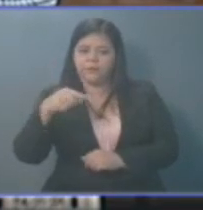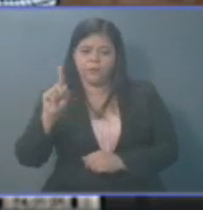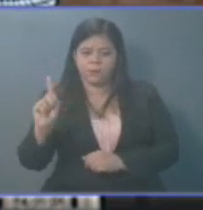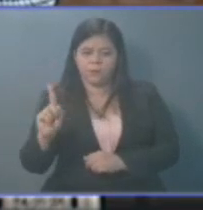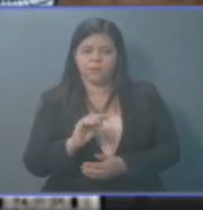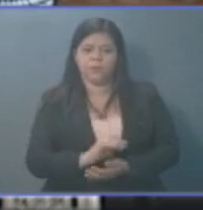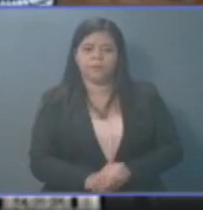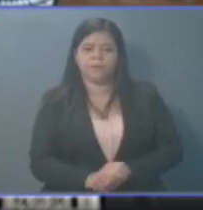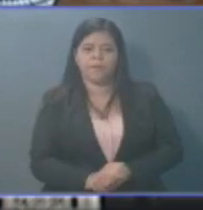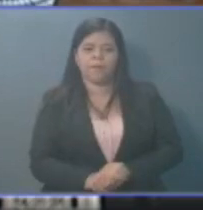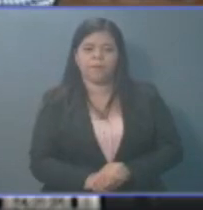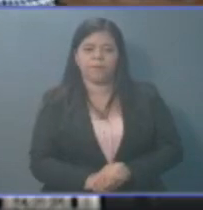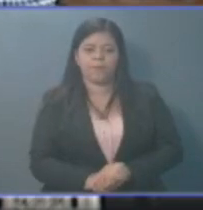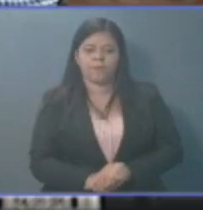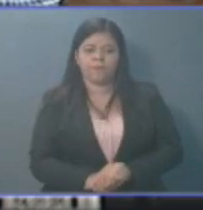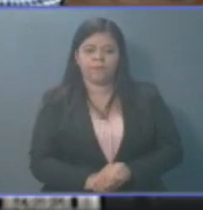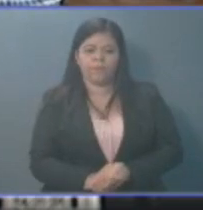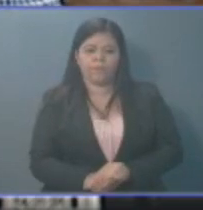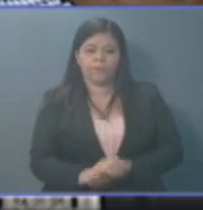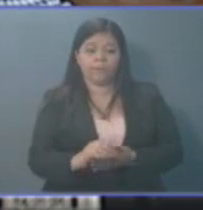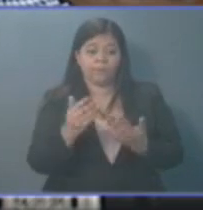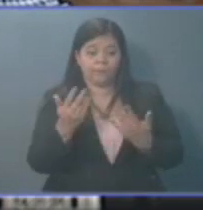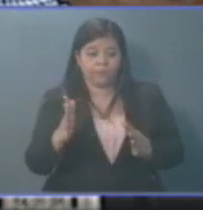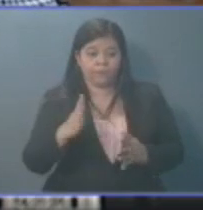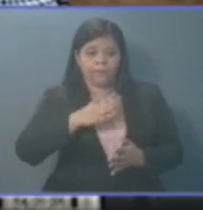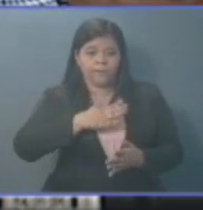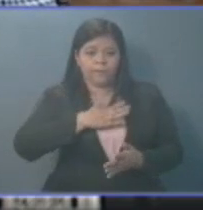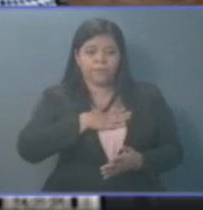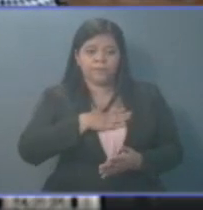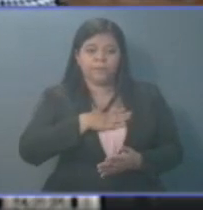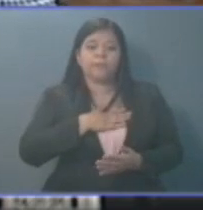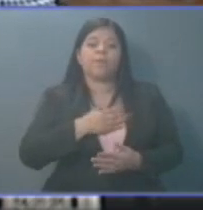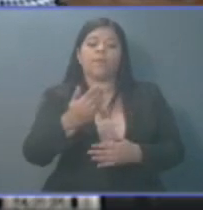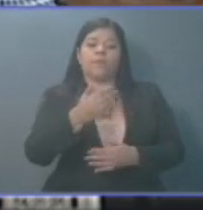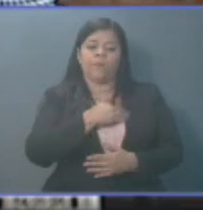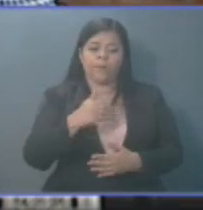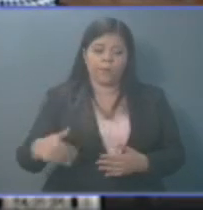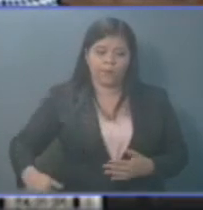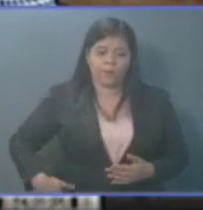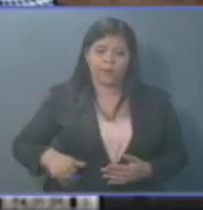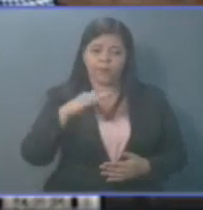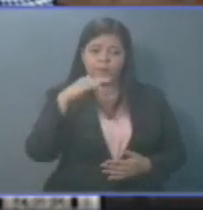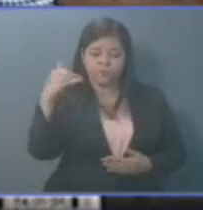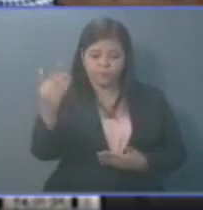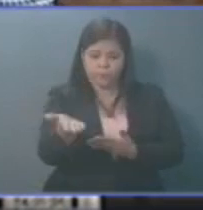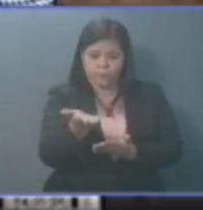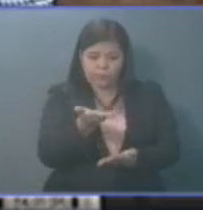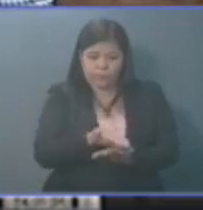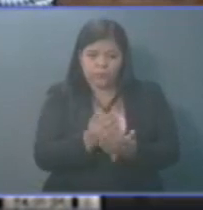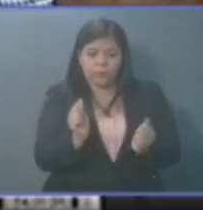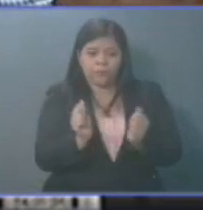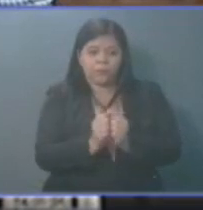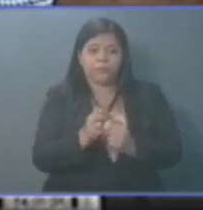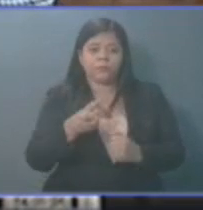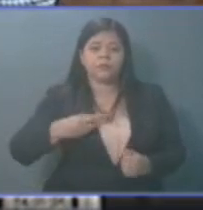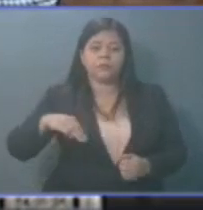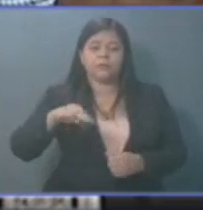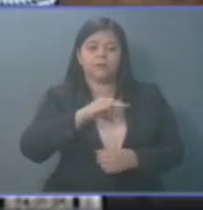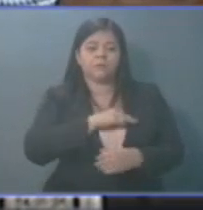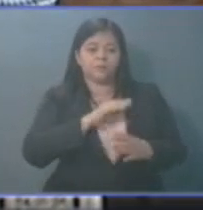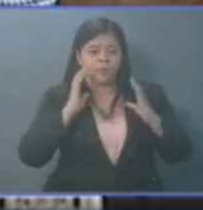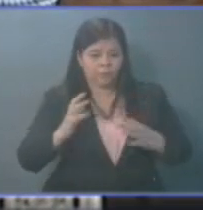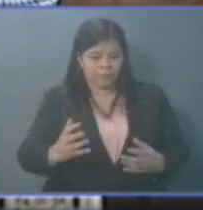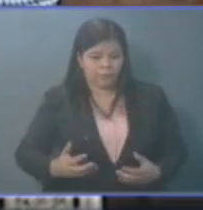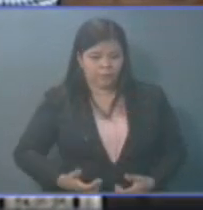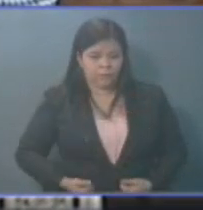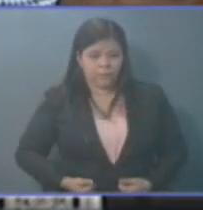2050-6-2020-1, que contiene iniciativa del Presidente de la República por medio del Ministro de Gobernación